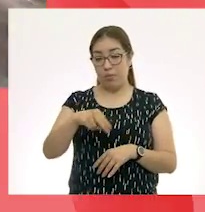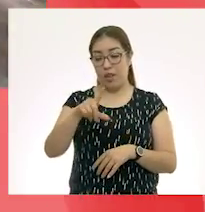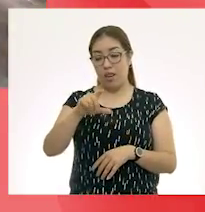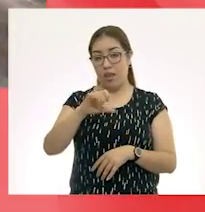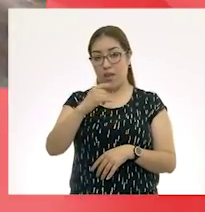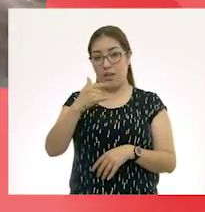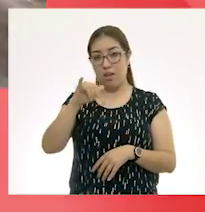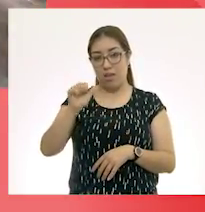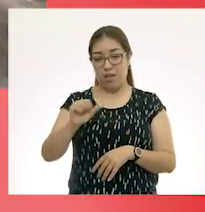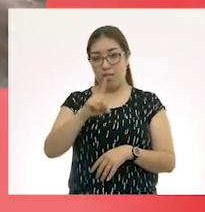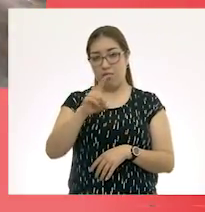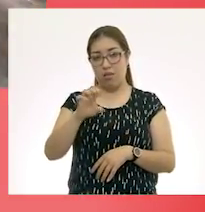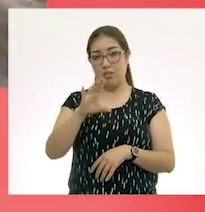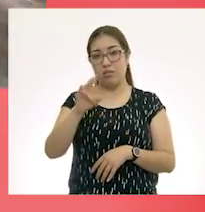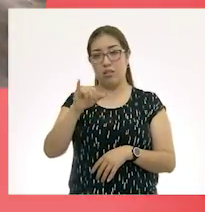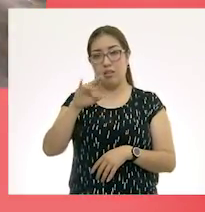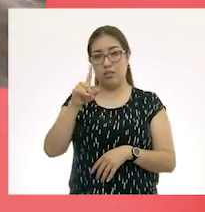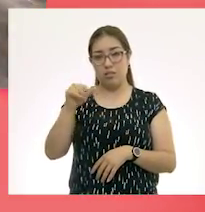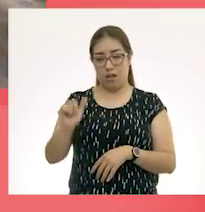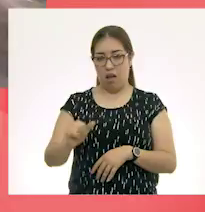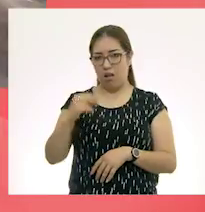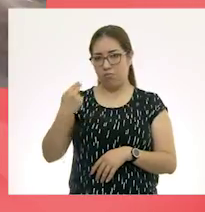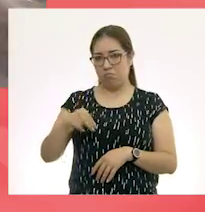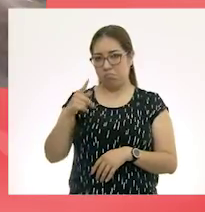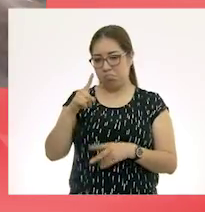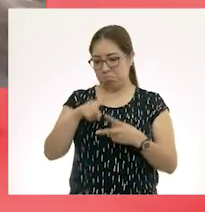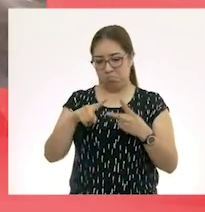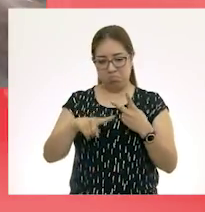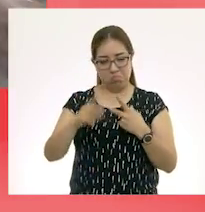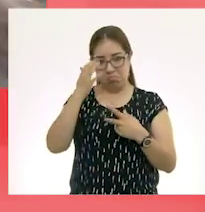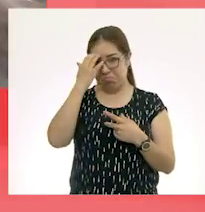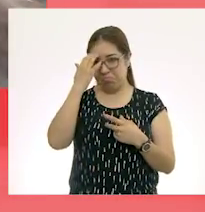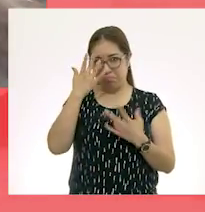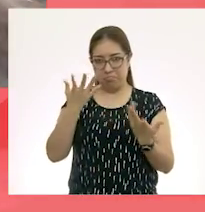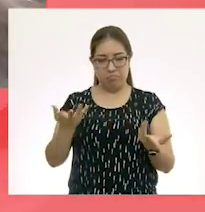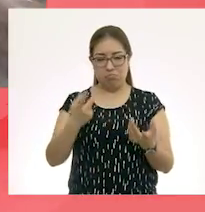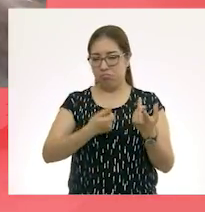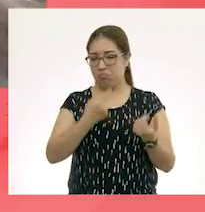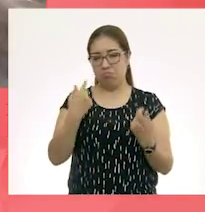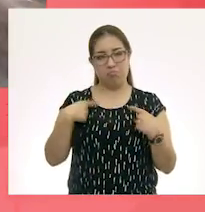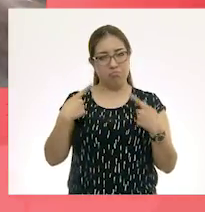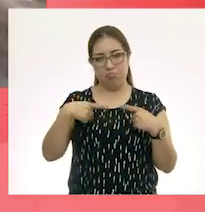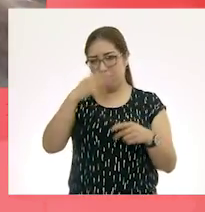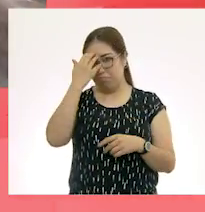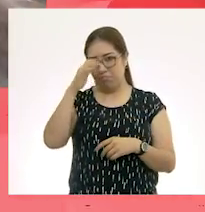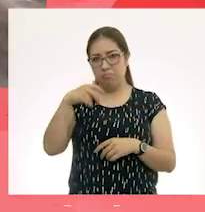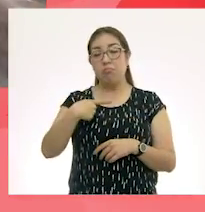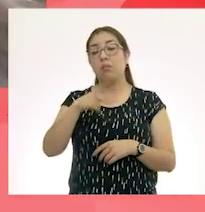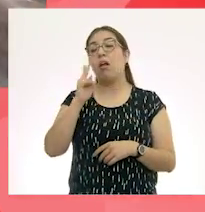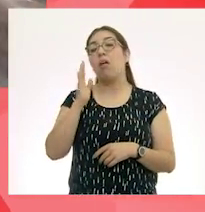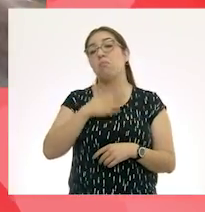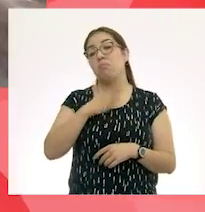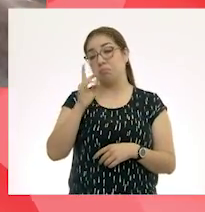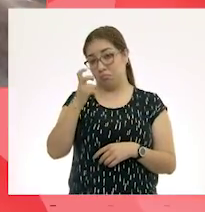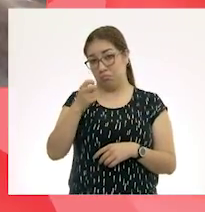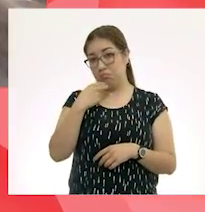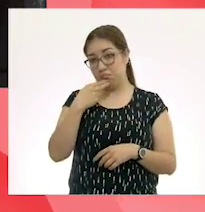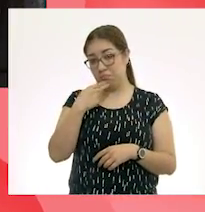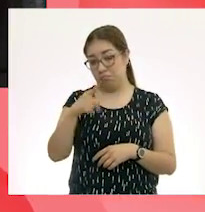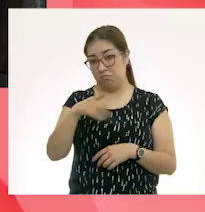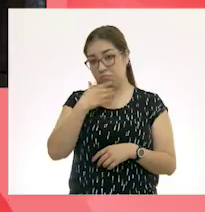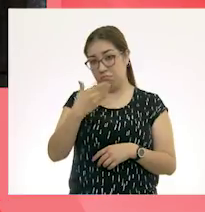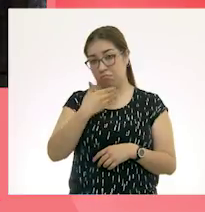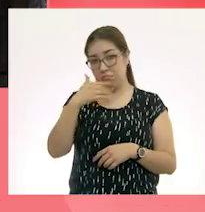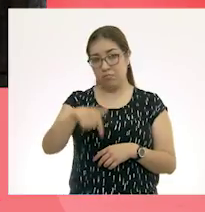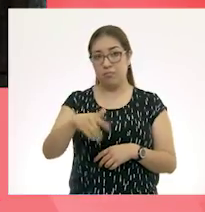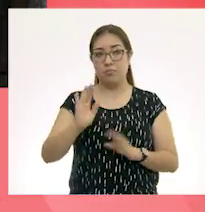Sí, Bien, son dos elementos poco conocidos para la mayoría de la gente, pero son parte pues de los ingredientes de la Sí. cocina de la Sierra Gorda.